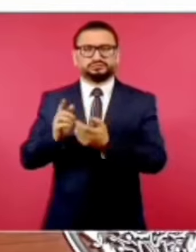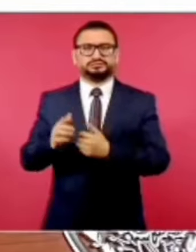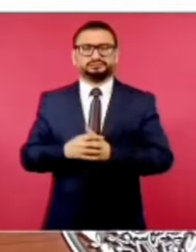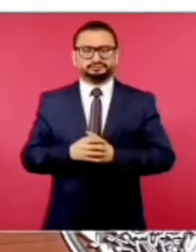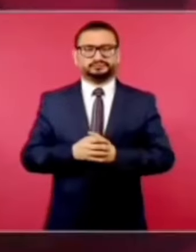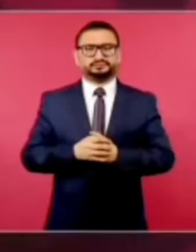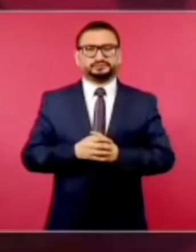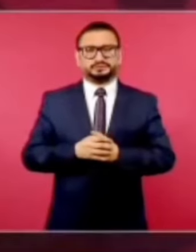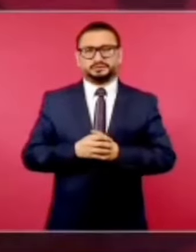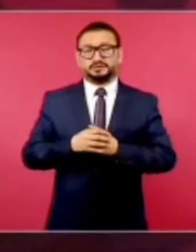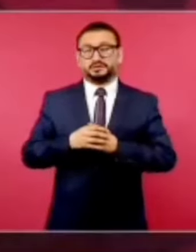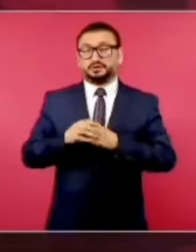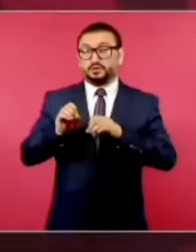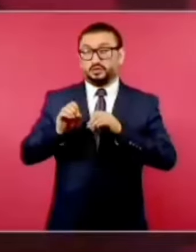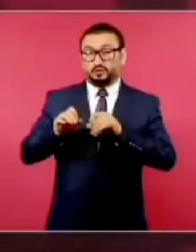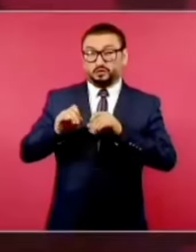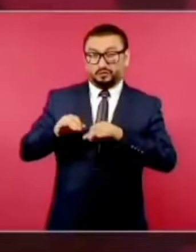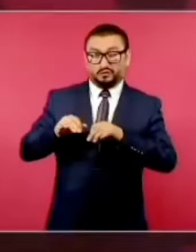que escritorio,